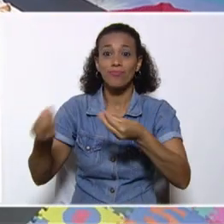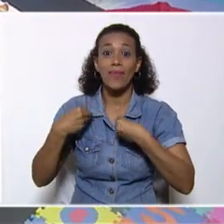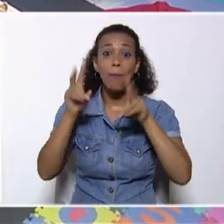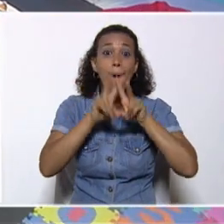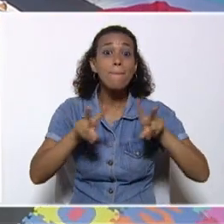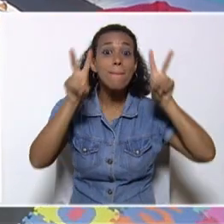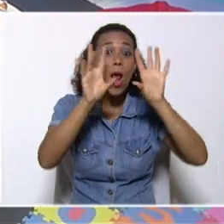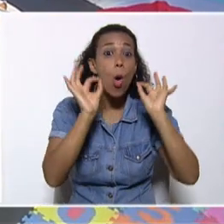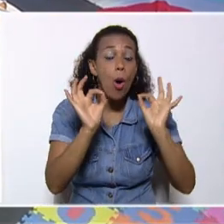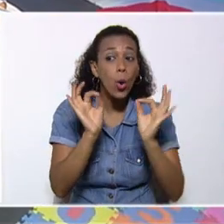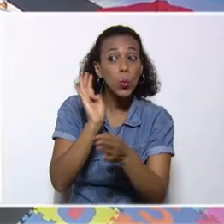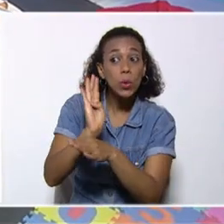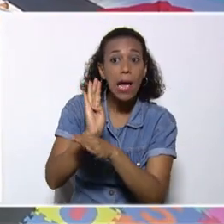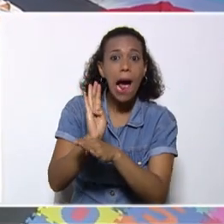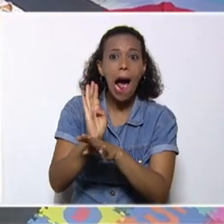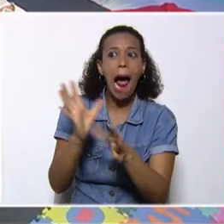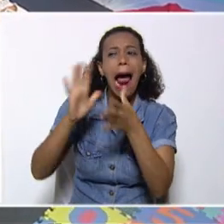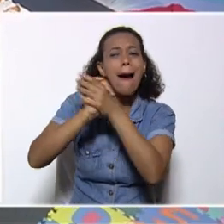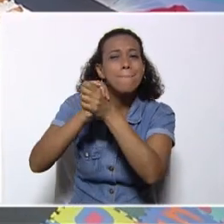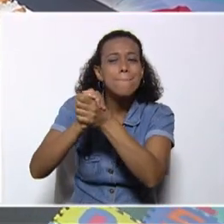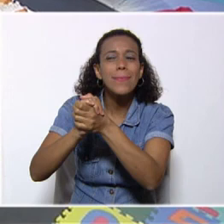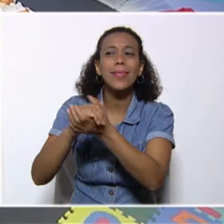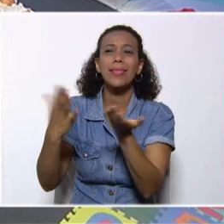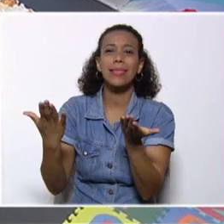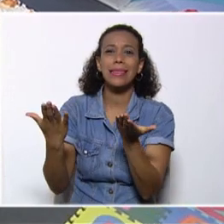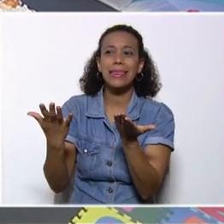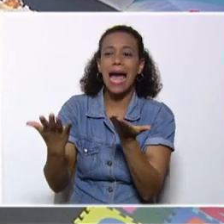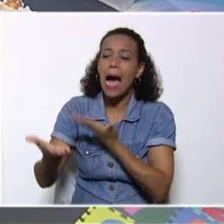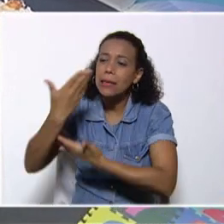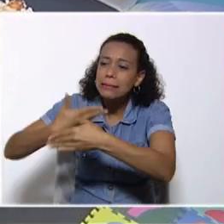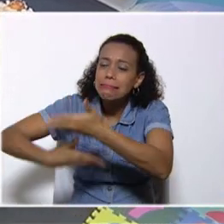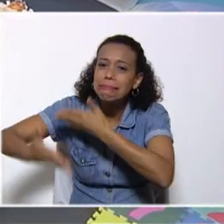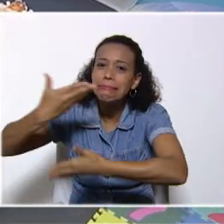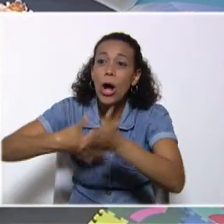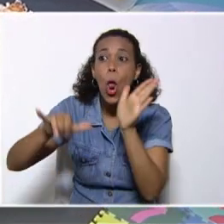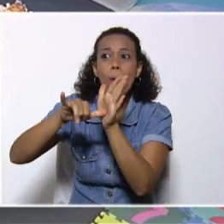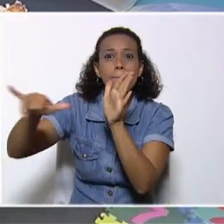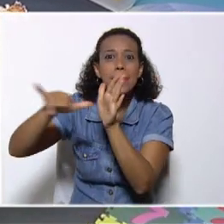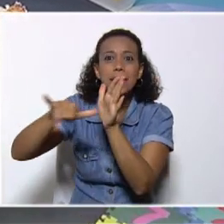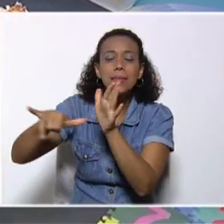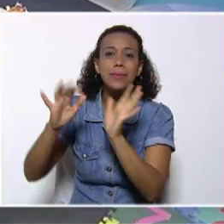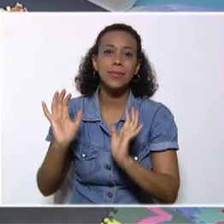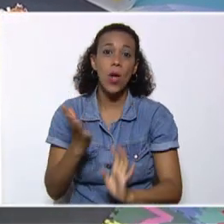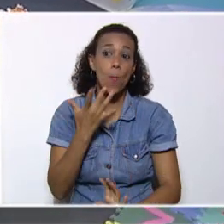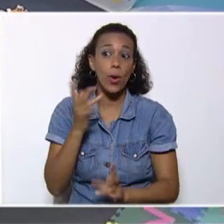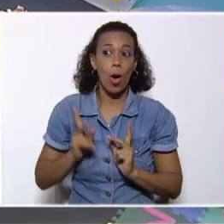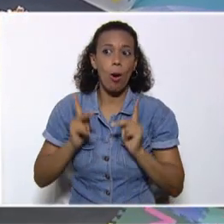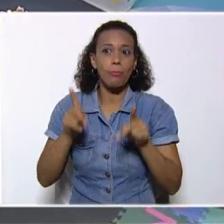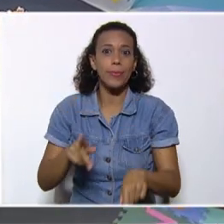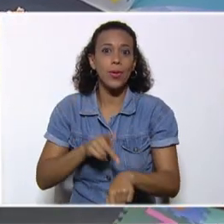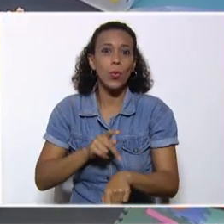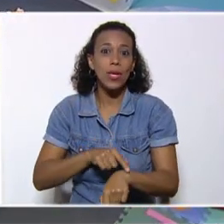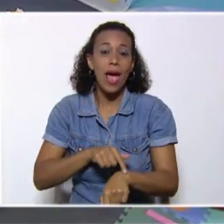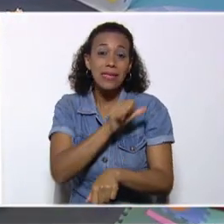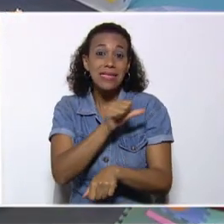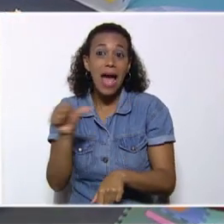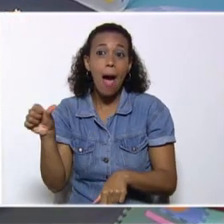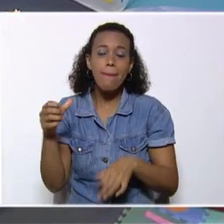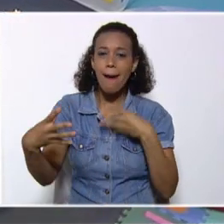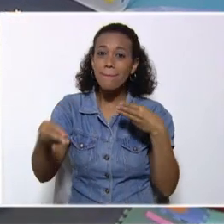valor a la amistad, a la solidaridad. Y en esta oportunidad, en estas